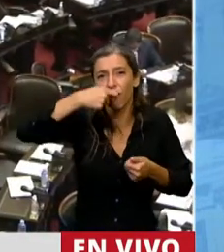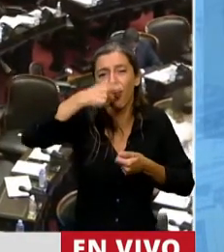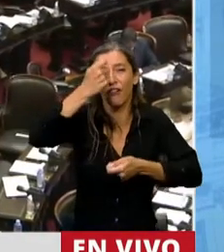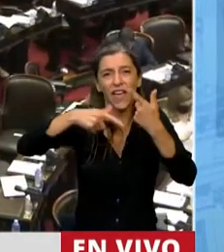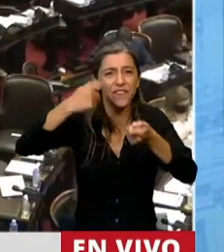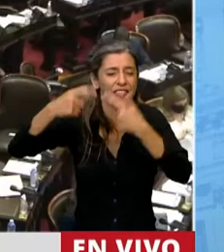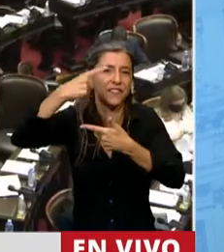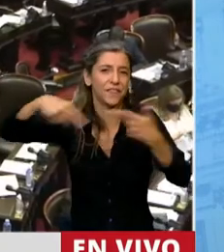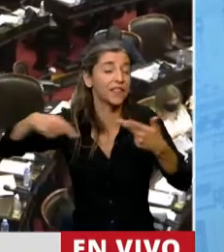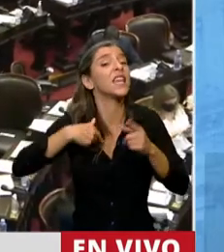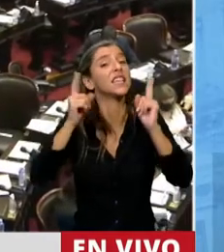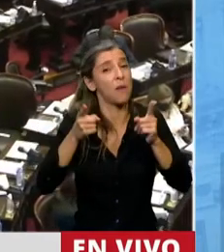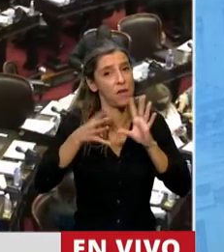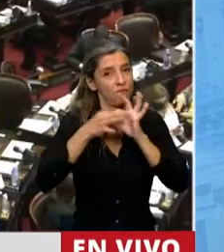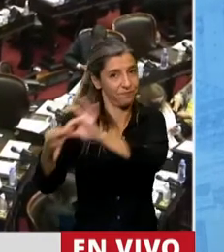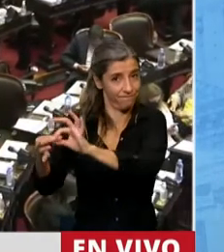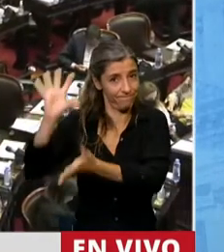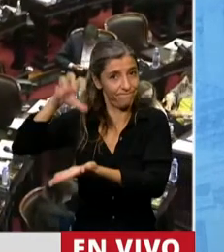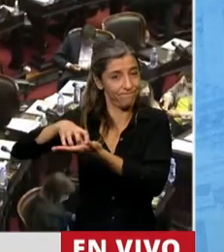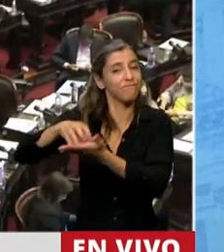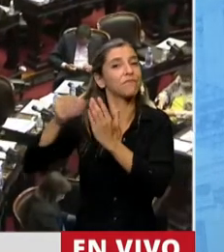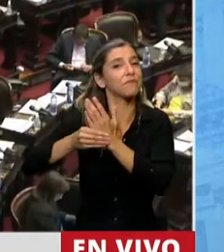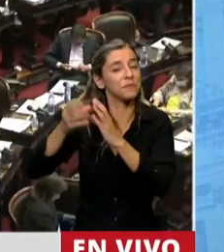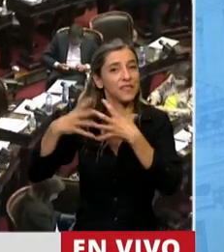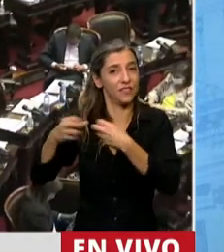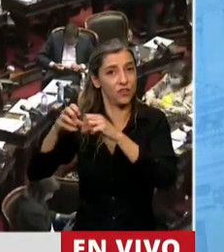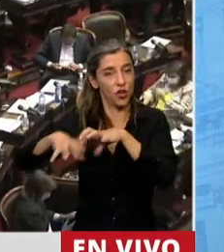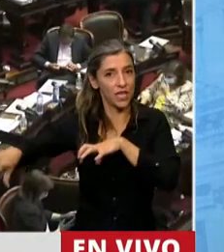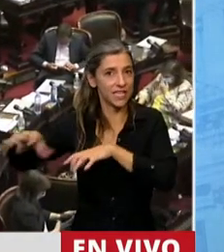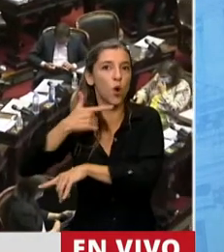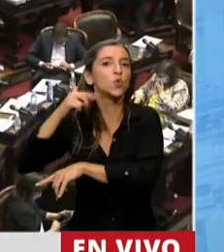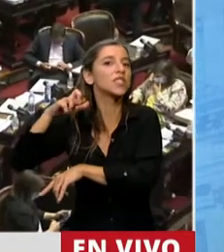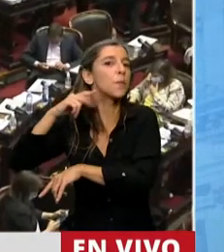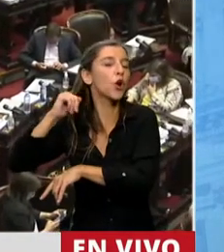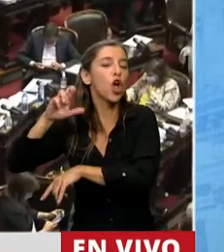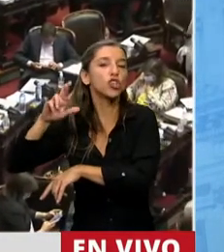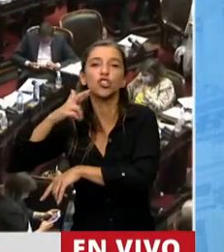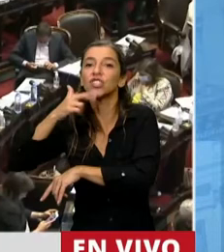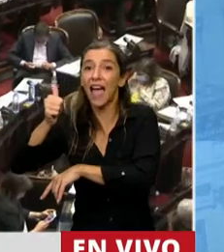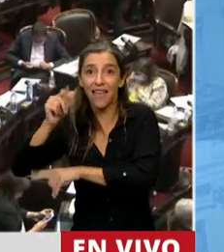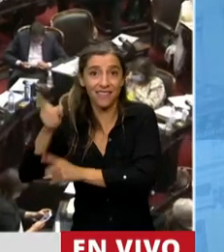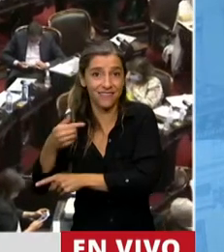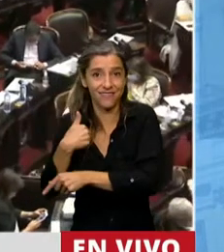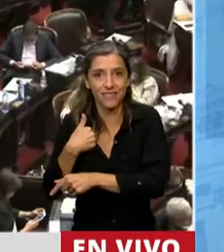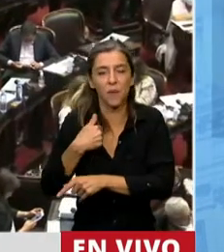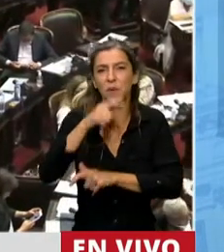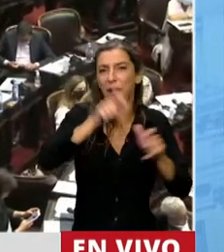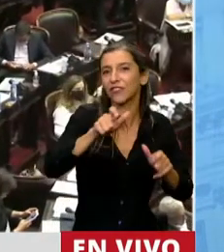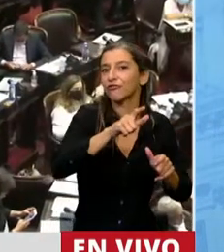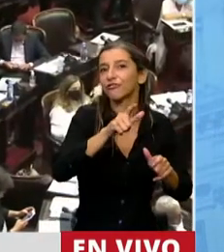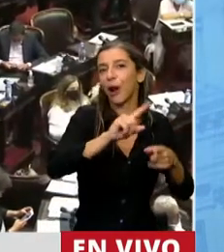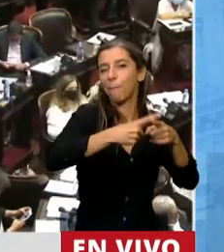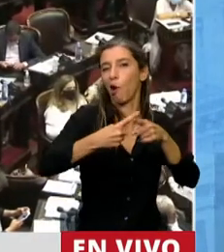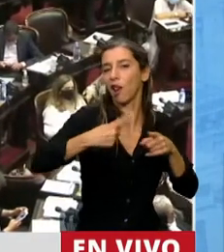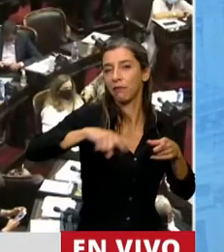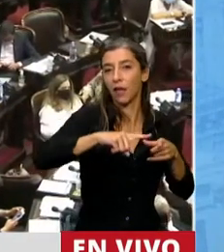a un área del Ministerio de Salud, el CIPROSA, y que involucran a personas vinculadas al poder político. Entonces, de ninguna